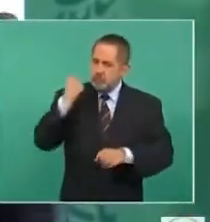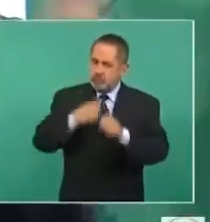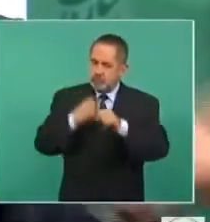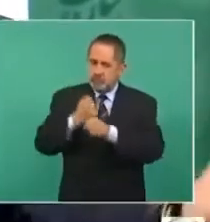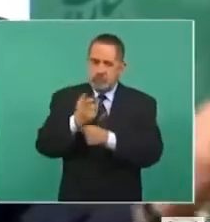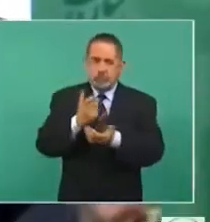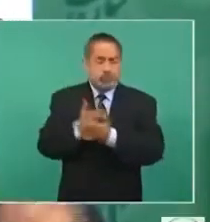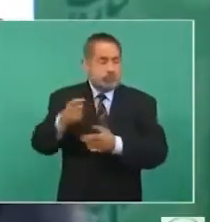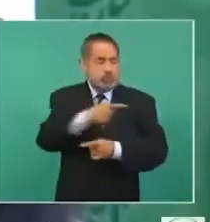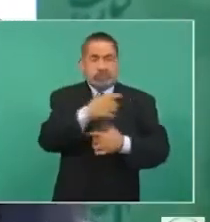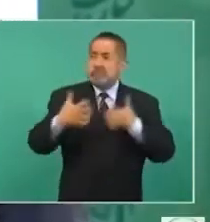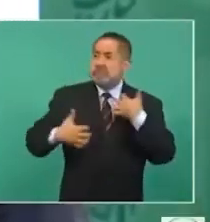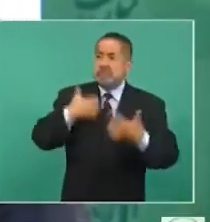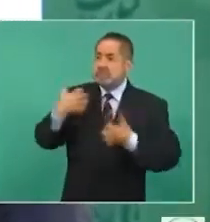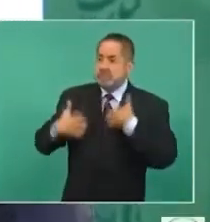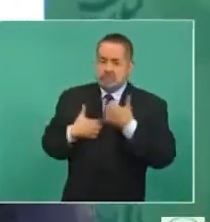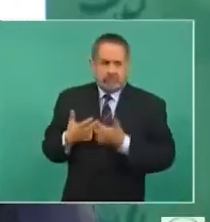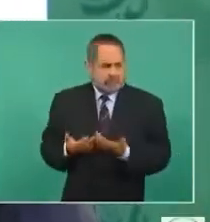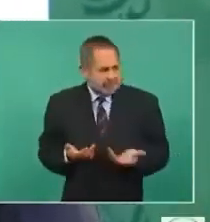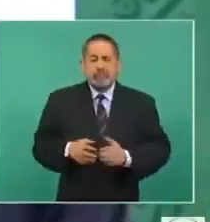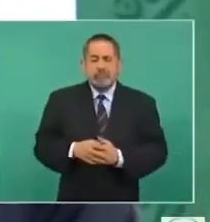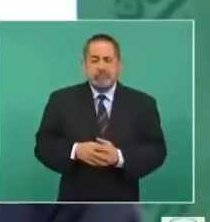Y ese es su enojo.